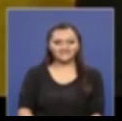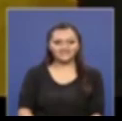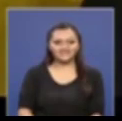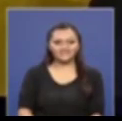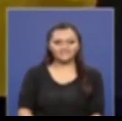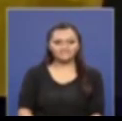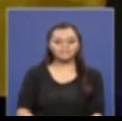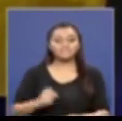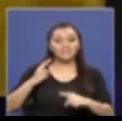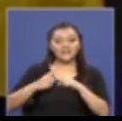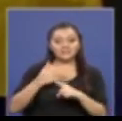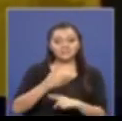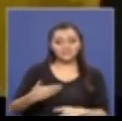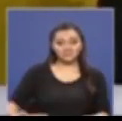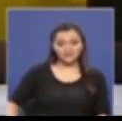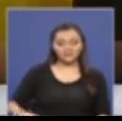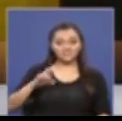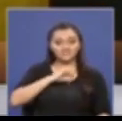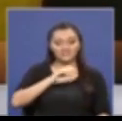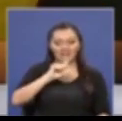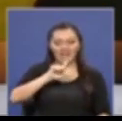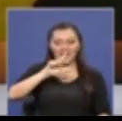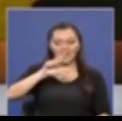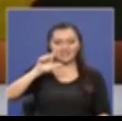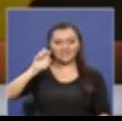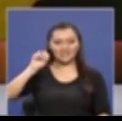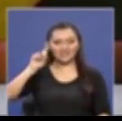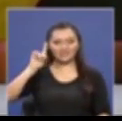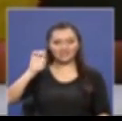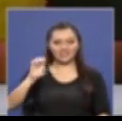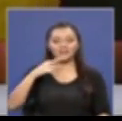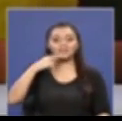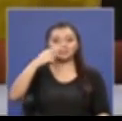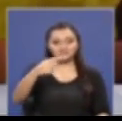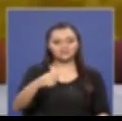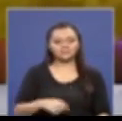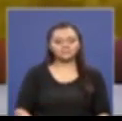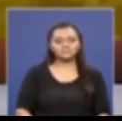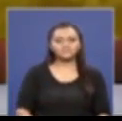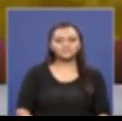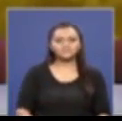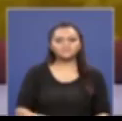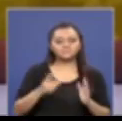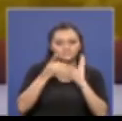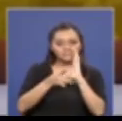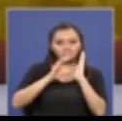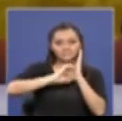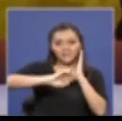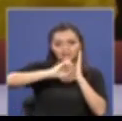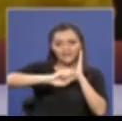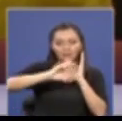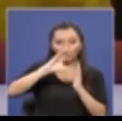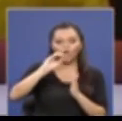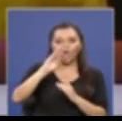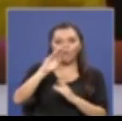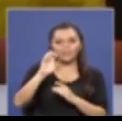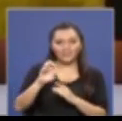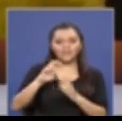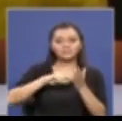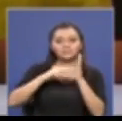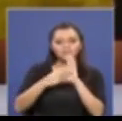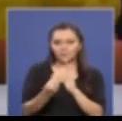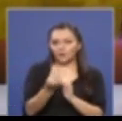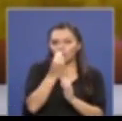Don Allende decía, el cobre es el pan de Chile. No le quitemos el pan a nuestros hijos,